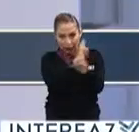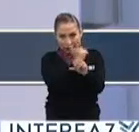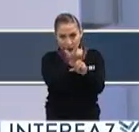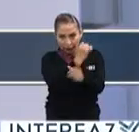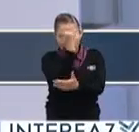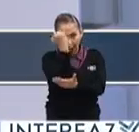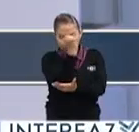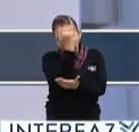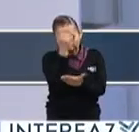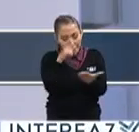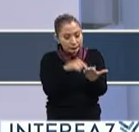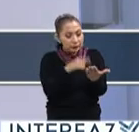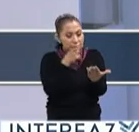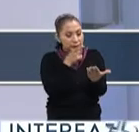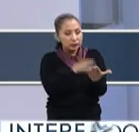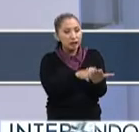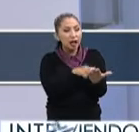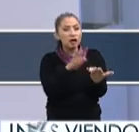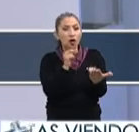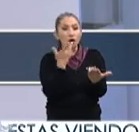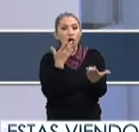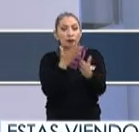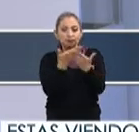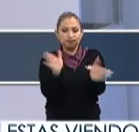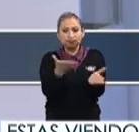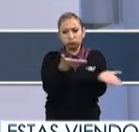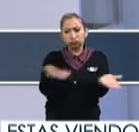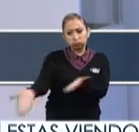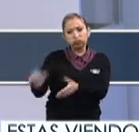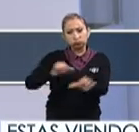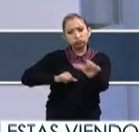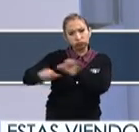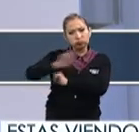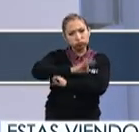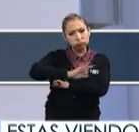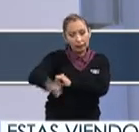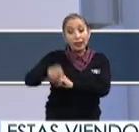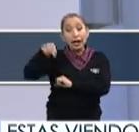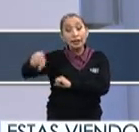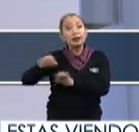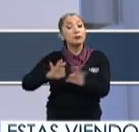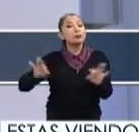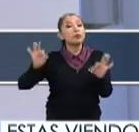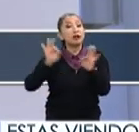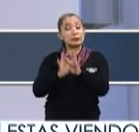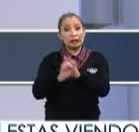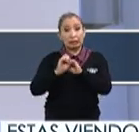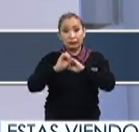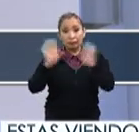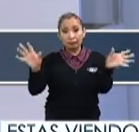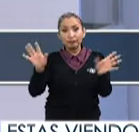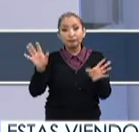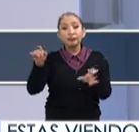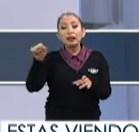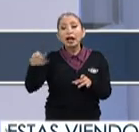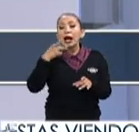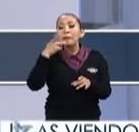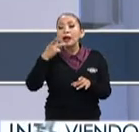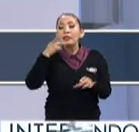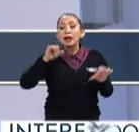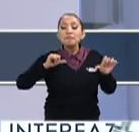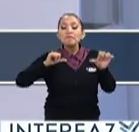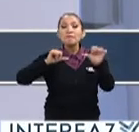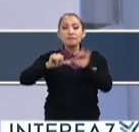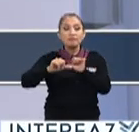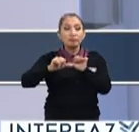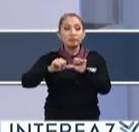licenciatura en preescolar, pues nos abren ese panorama de una movilidad. Aquí lo importante aclarar es que hablan de una